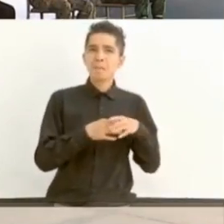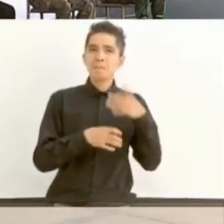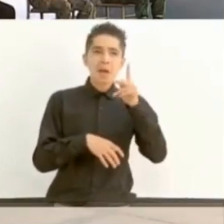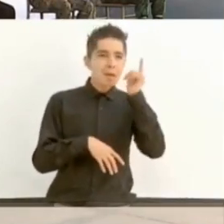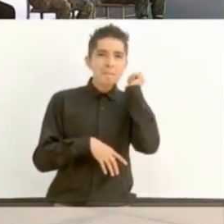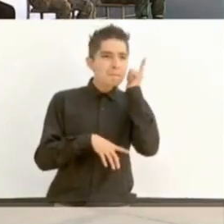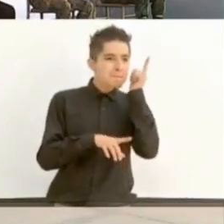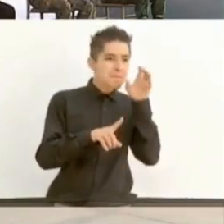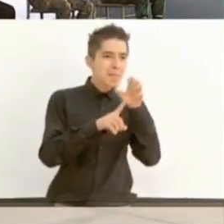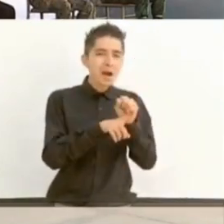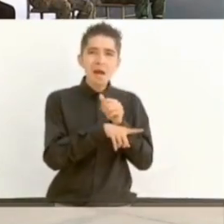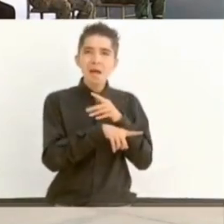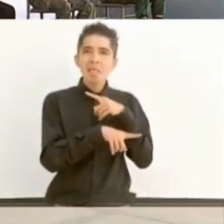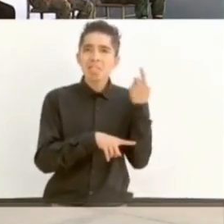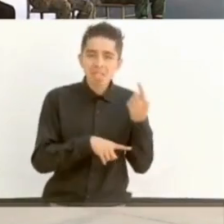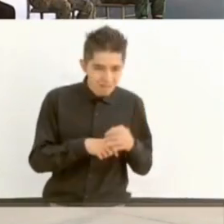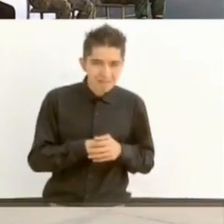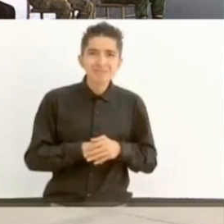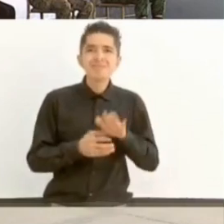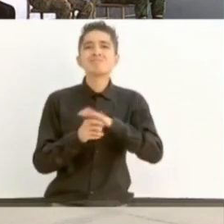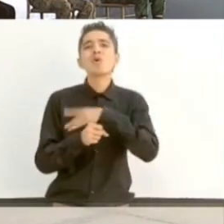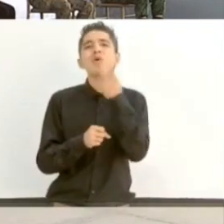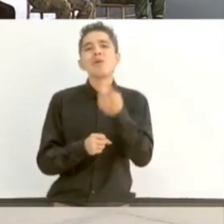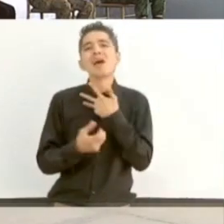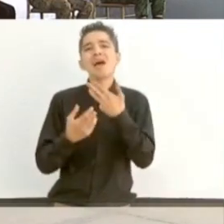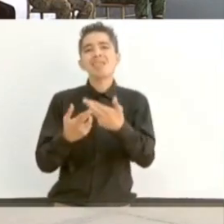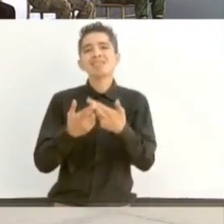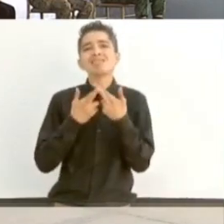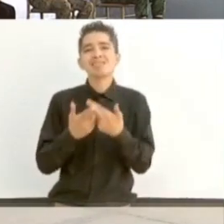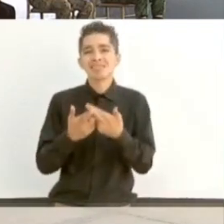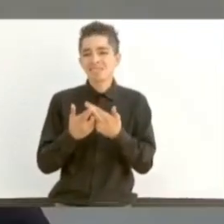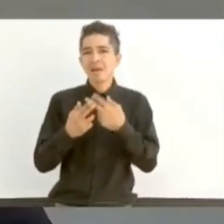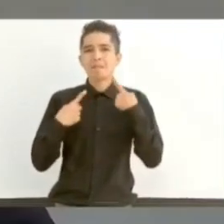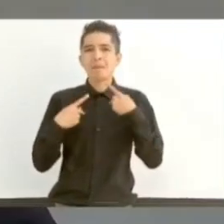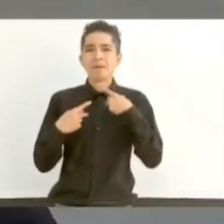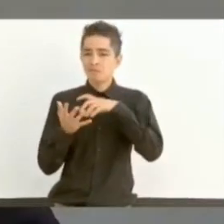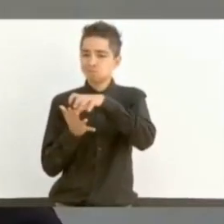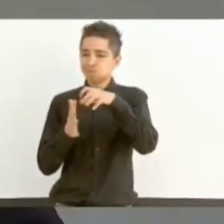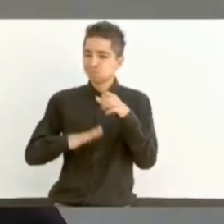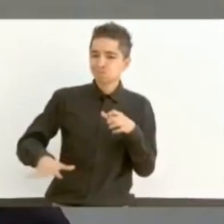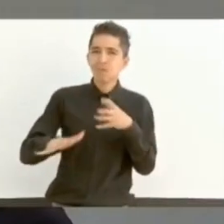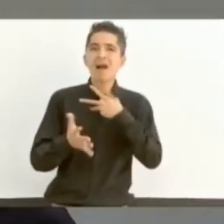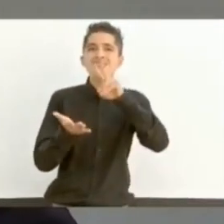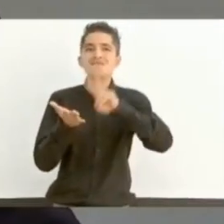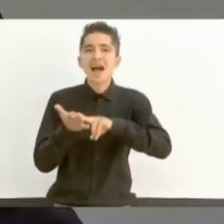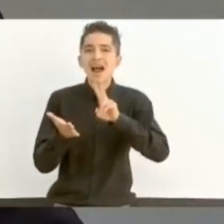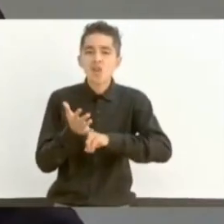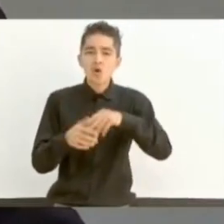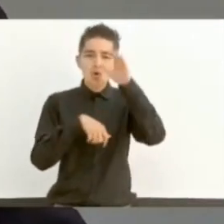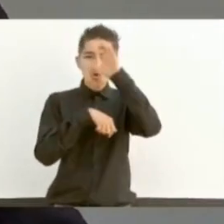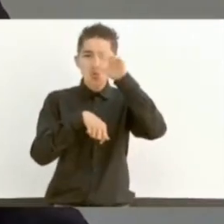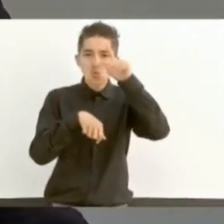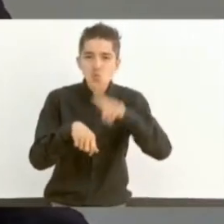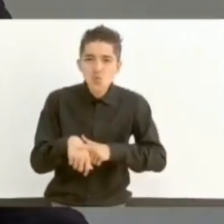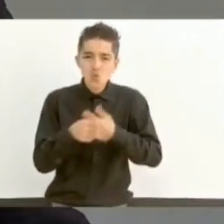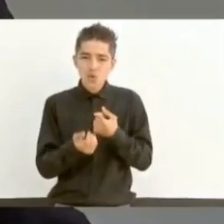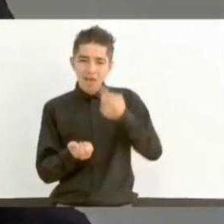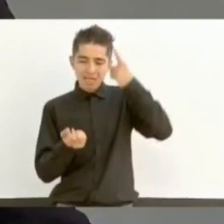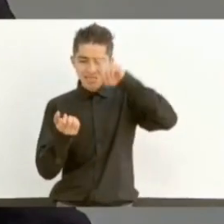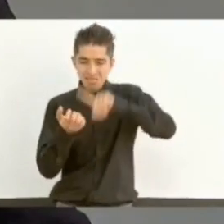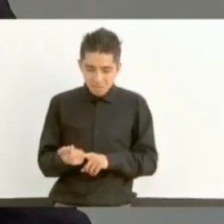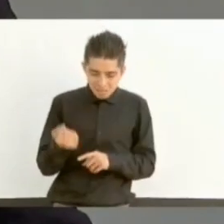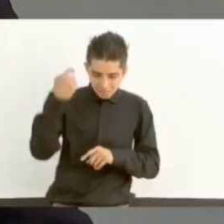lograron, porque en nuestro pueblo hay una gran reserva de valores culturales, morales,